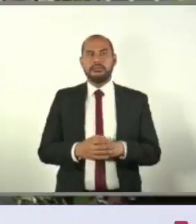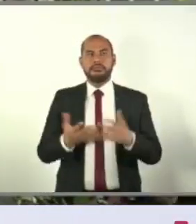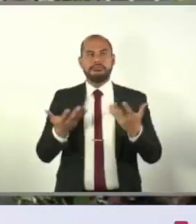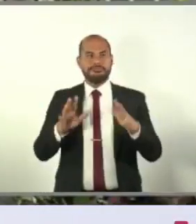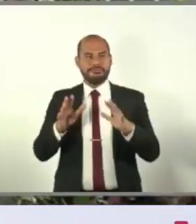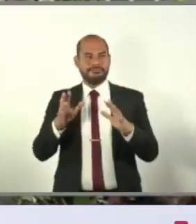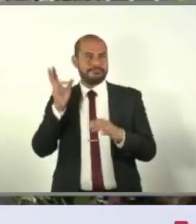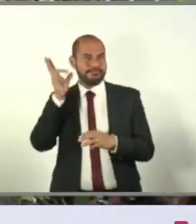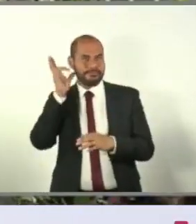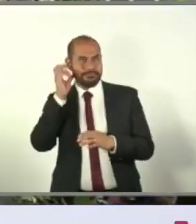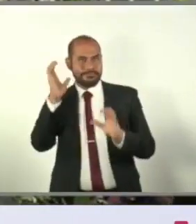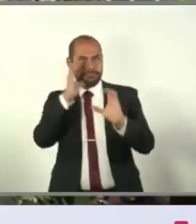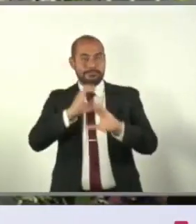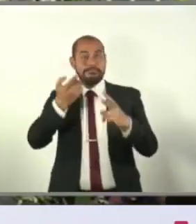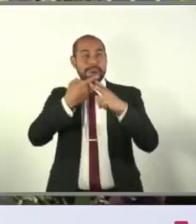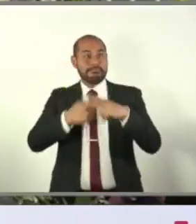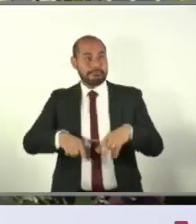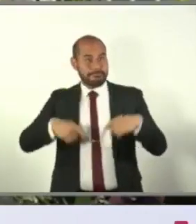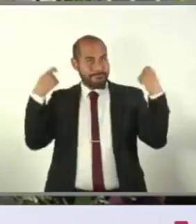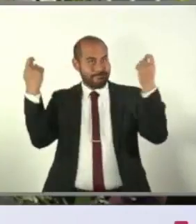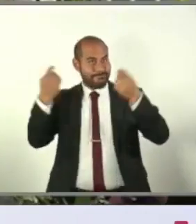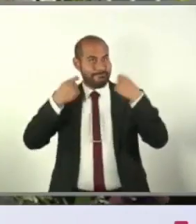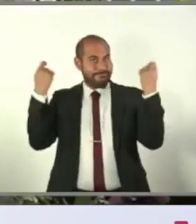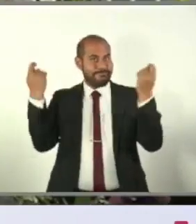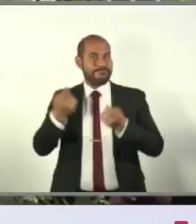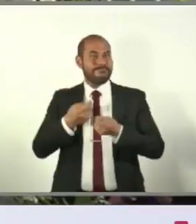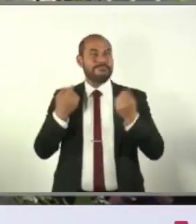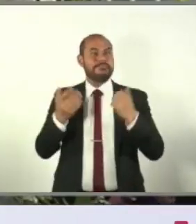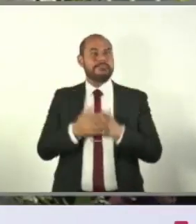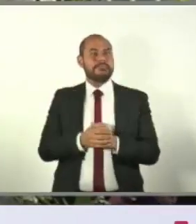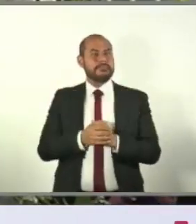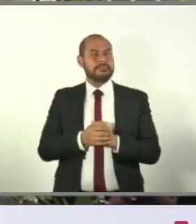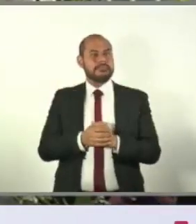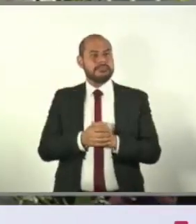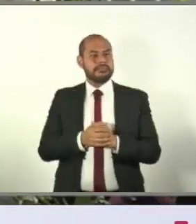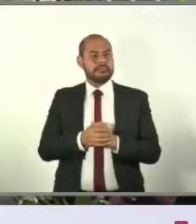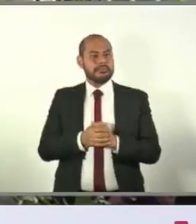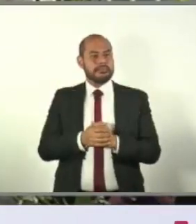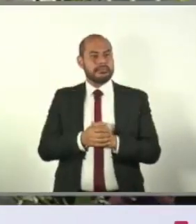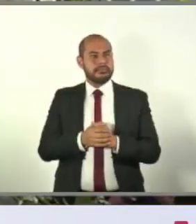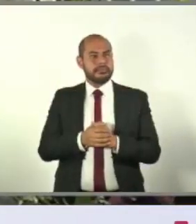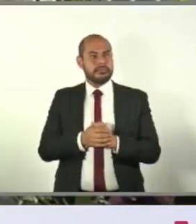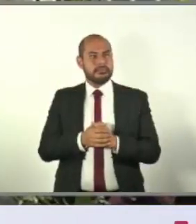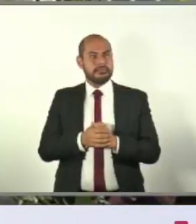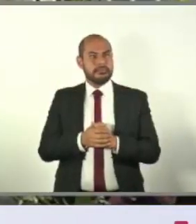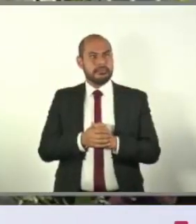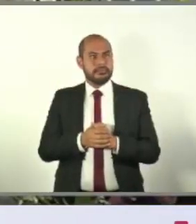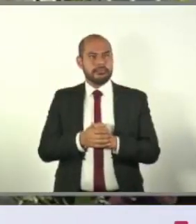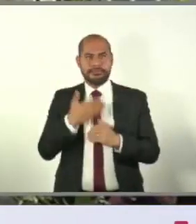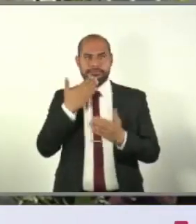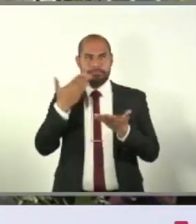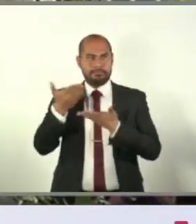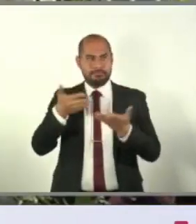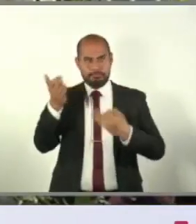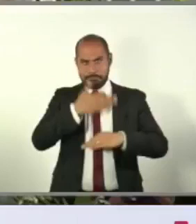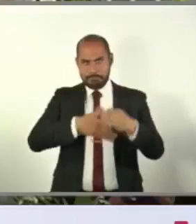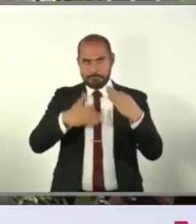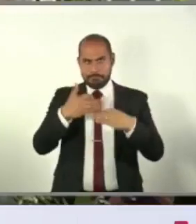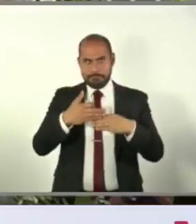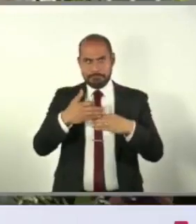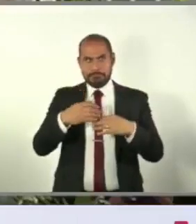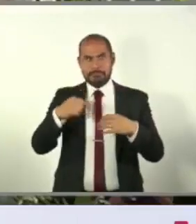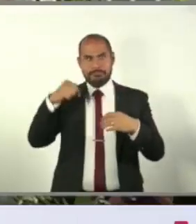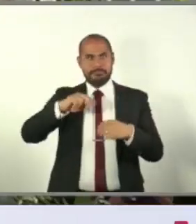Iniciamos esta nuestra celebración de graduación de posgrados. Bienvenidos sean a